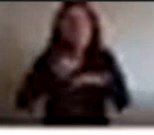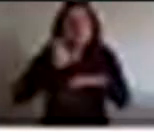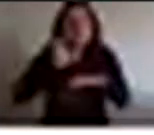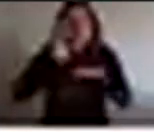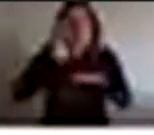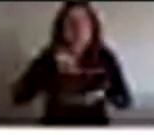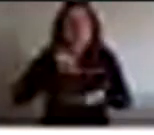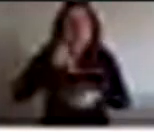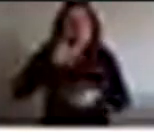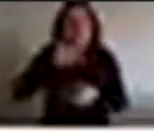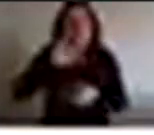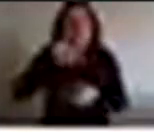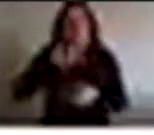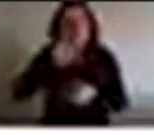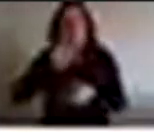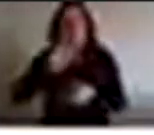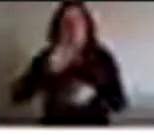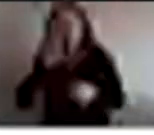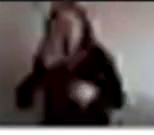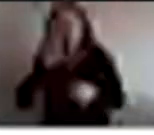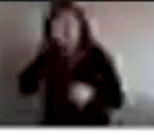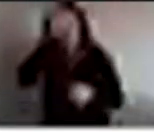Colombia.